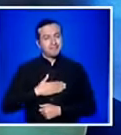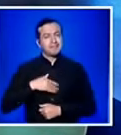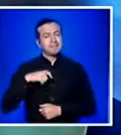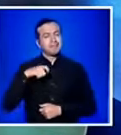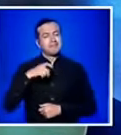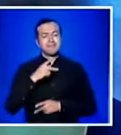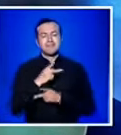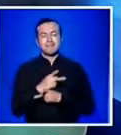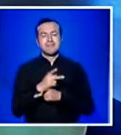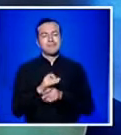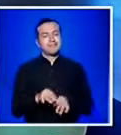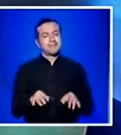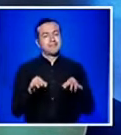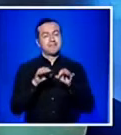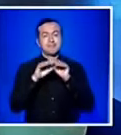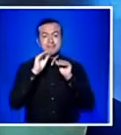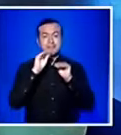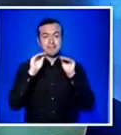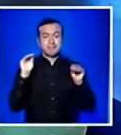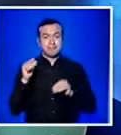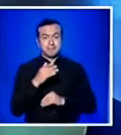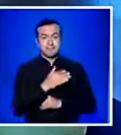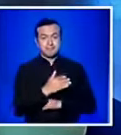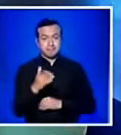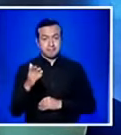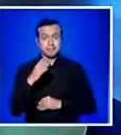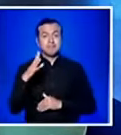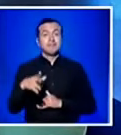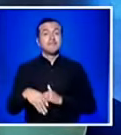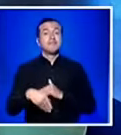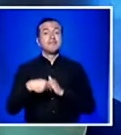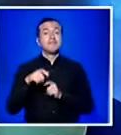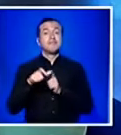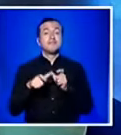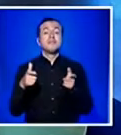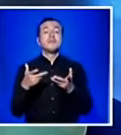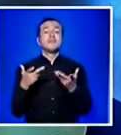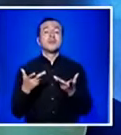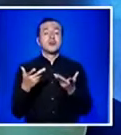mucho cuidado también. Y este llamado no solo para conductores, sino también para los peatones.